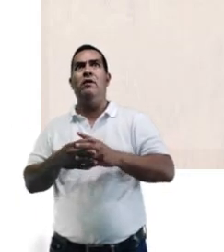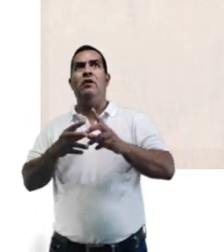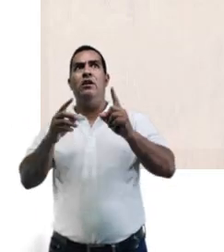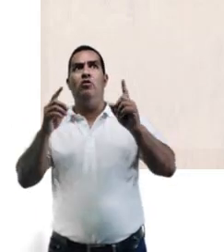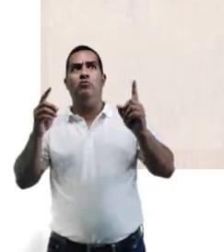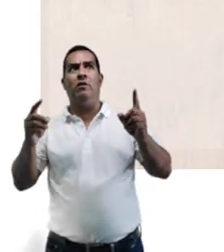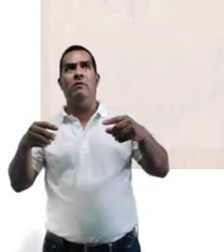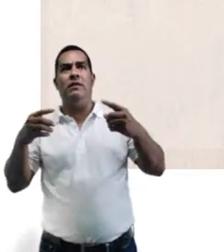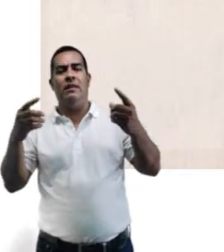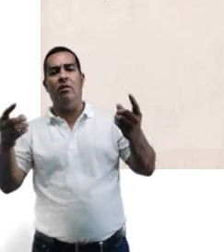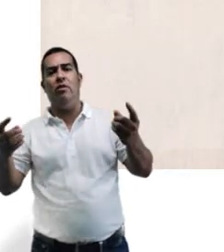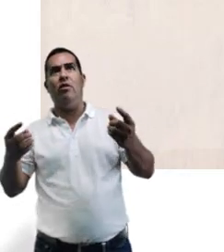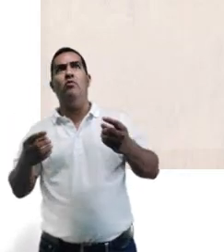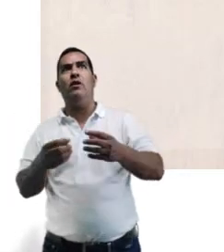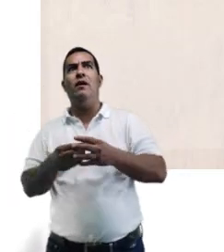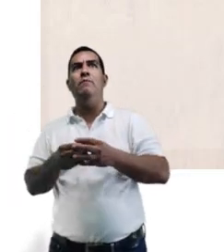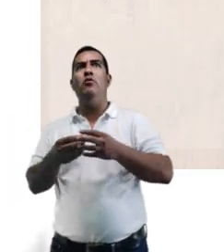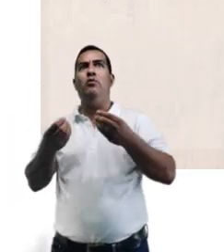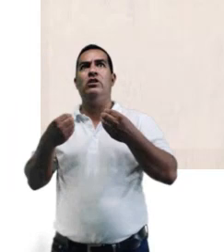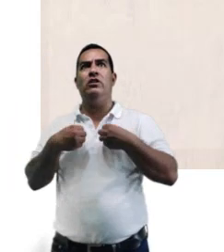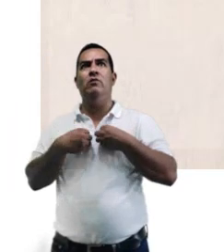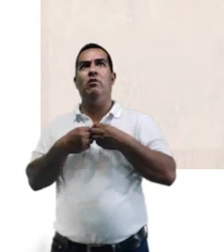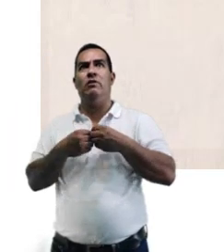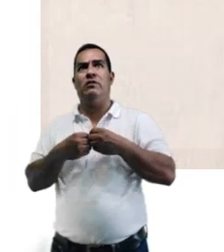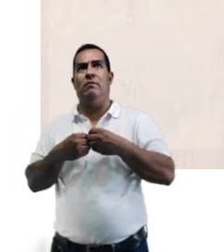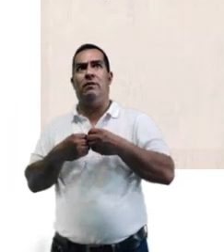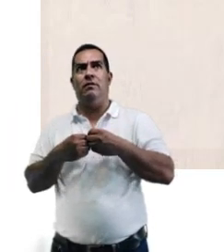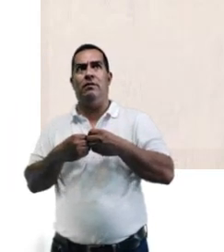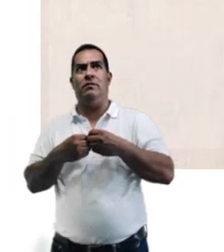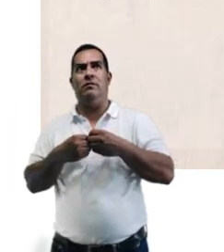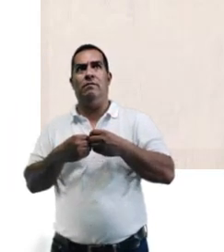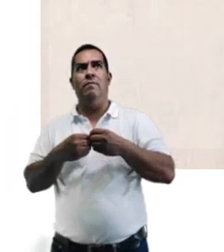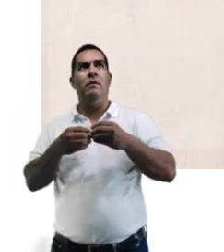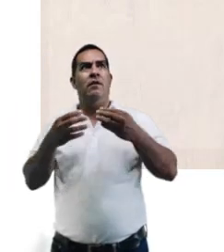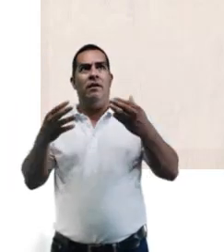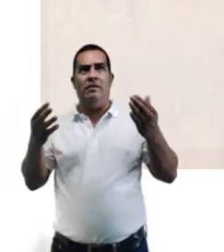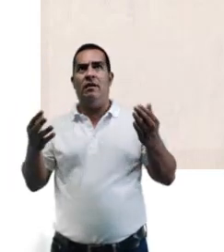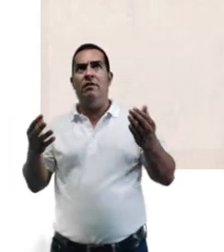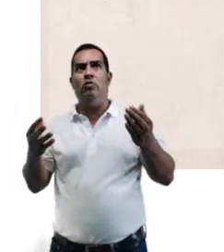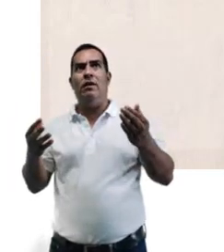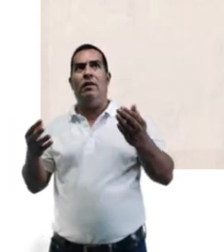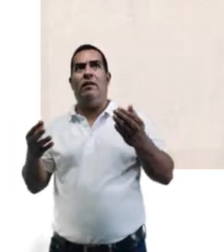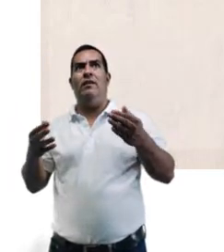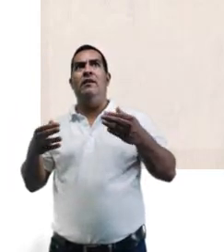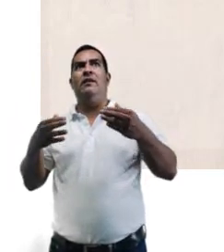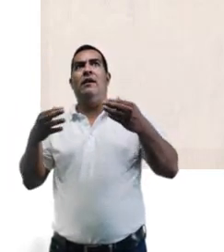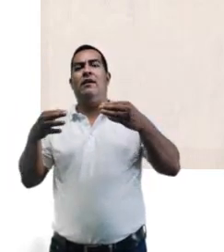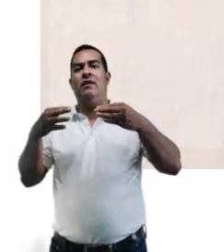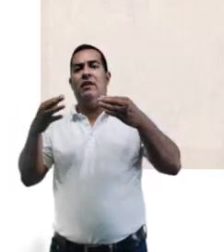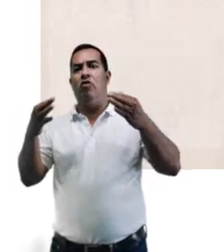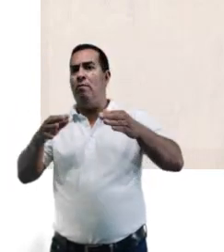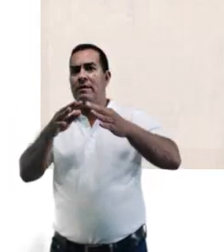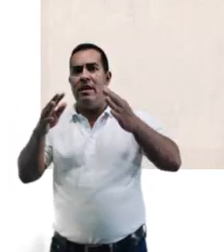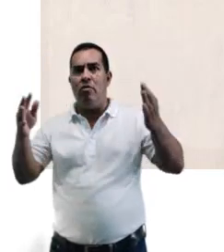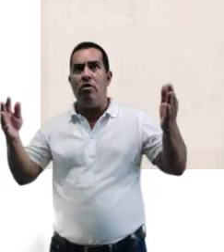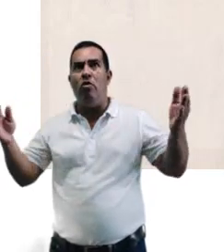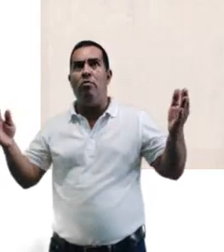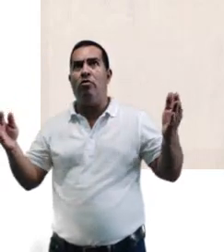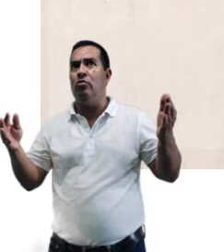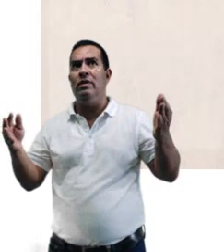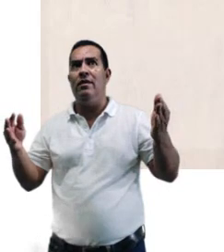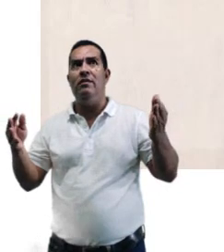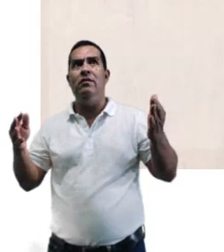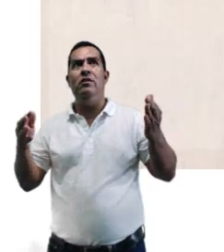tentadora y nos permitirá lograr un cambio positivo en nuestras vidas. Es habitual que quien dejó pasar